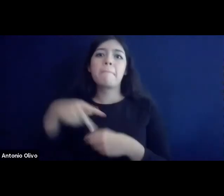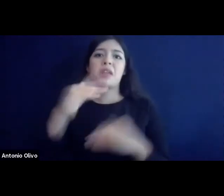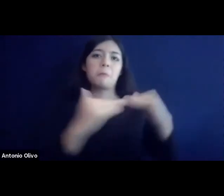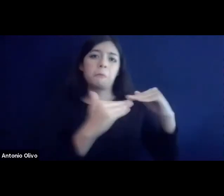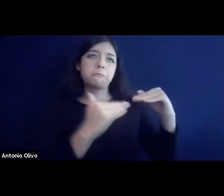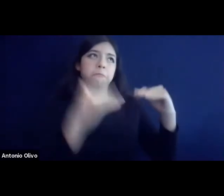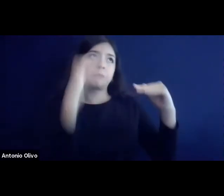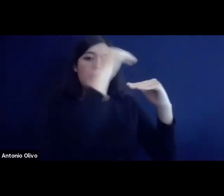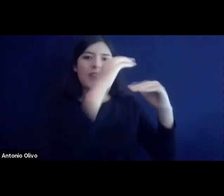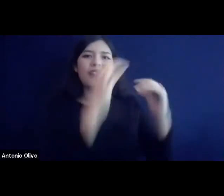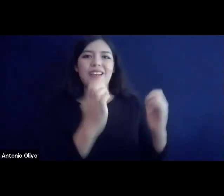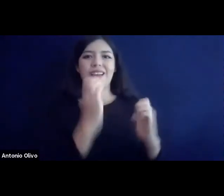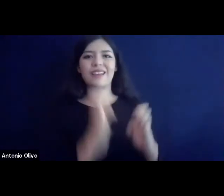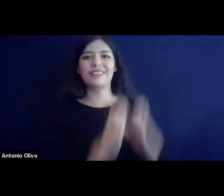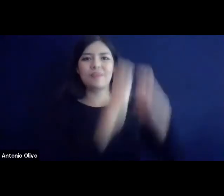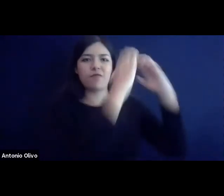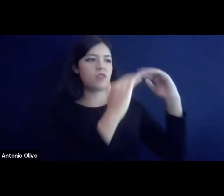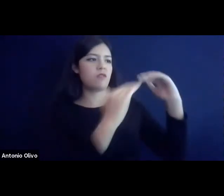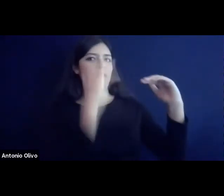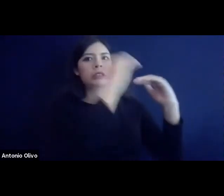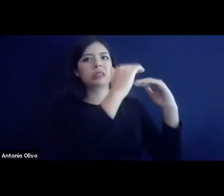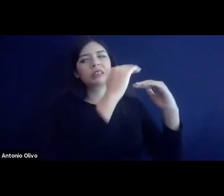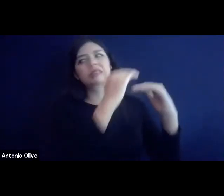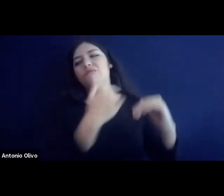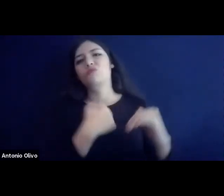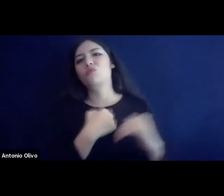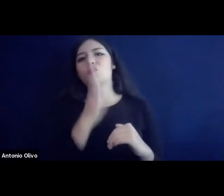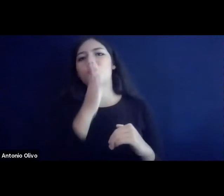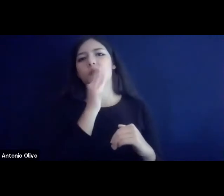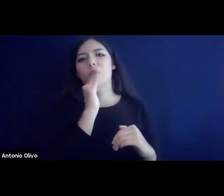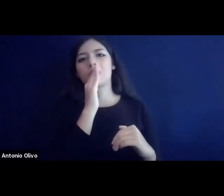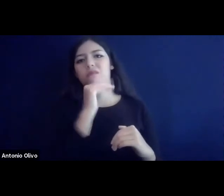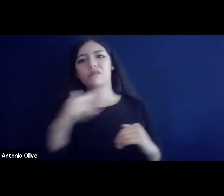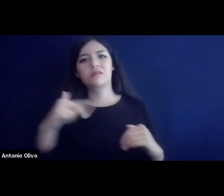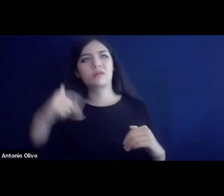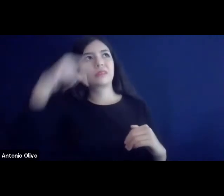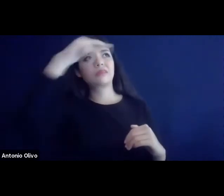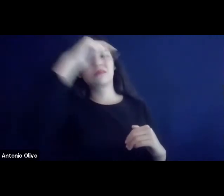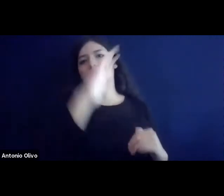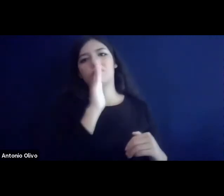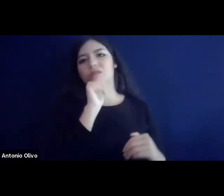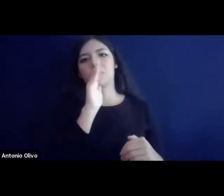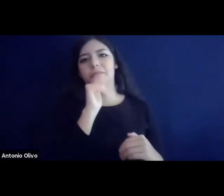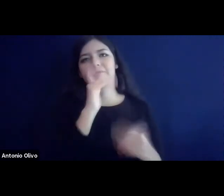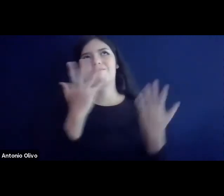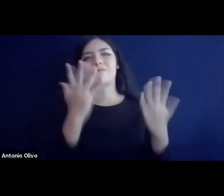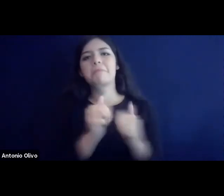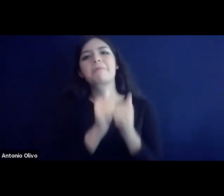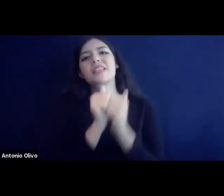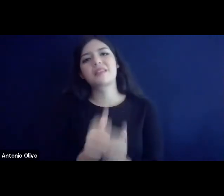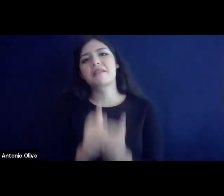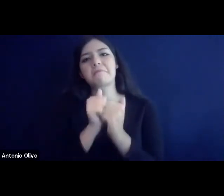acceder y nunca, pues nunca se bajó a algún grupo, a algún salón hacia abajo. Entonces yo no pude, era donde los